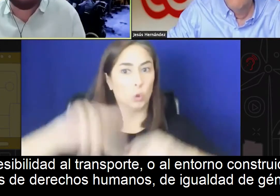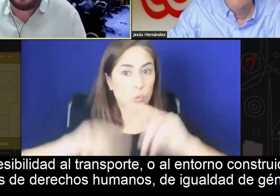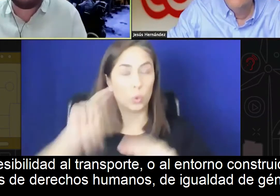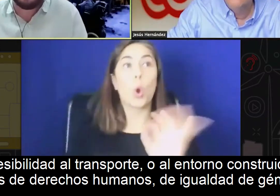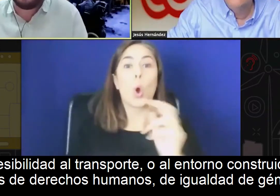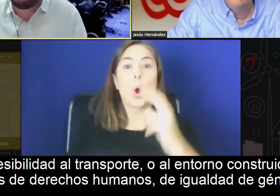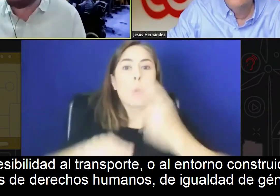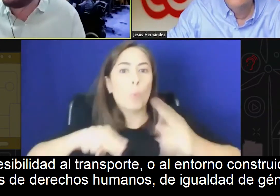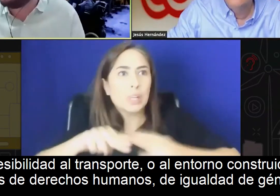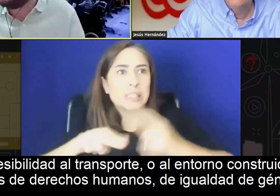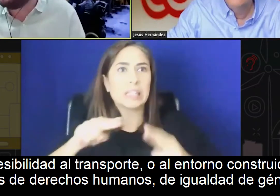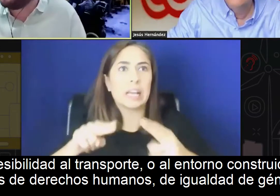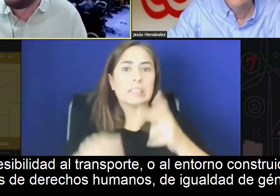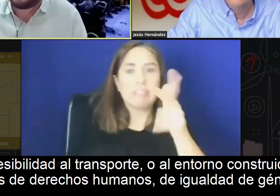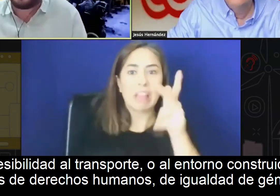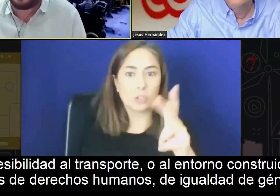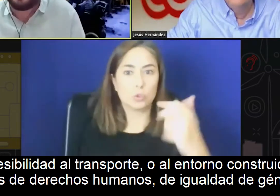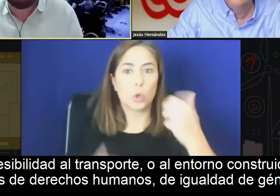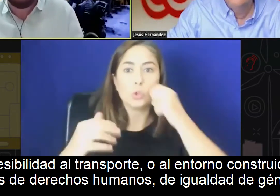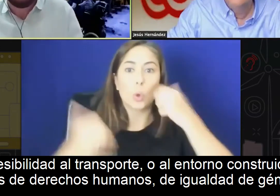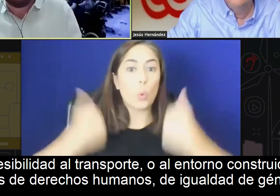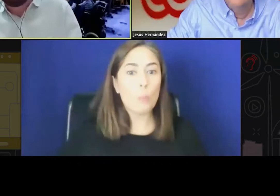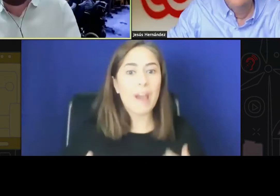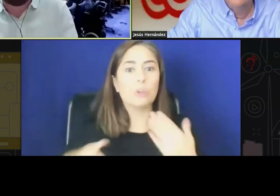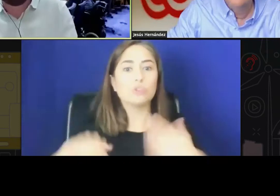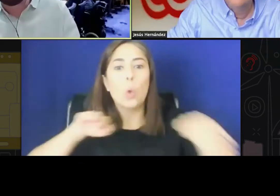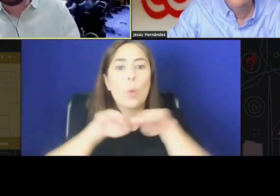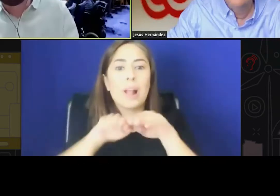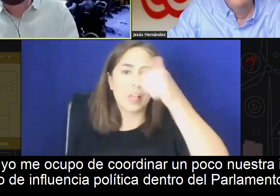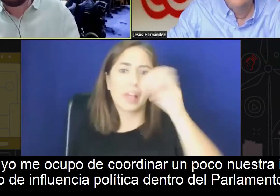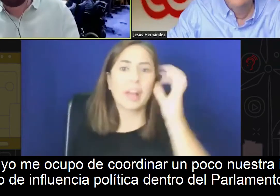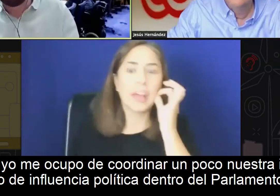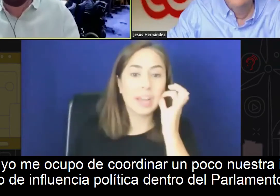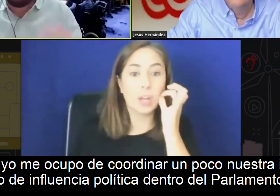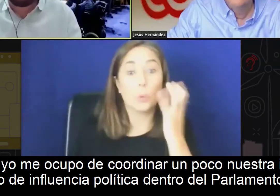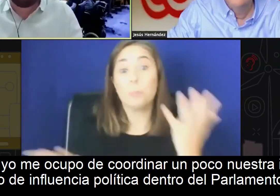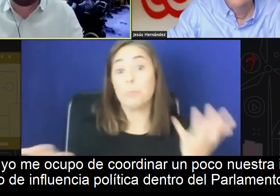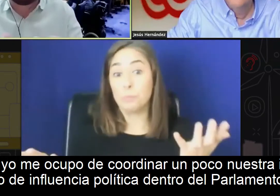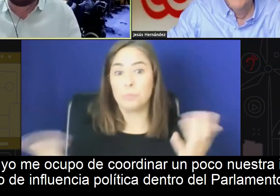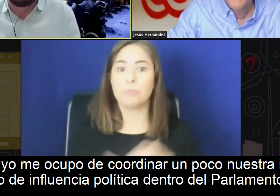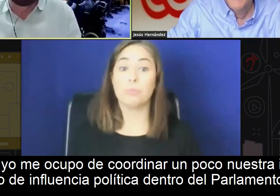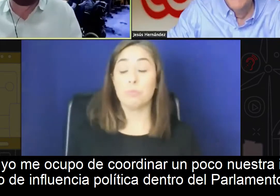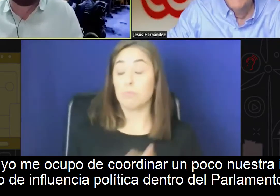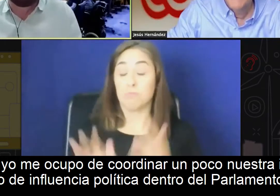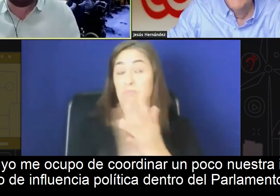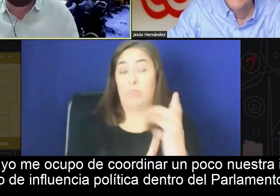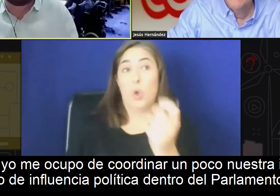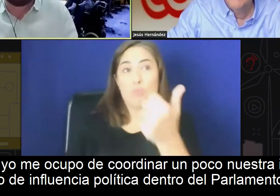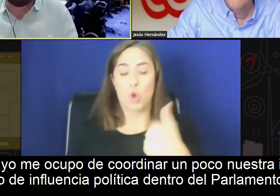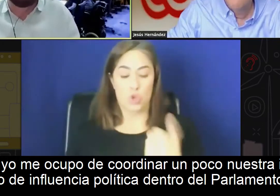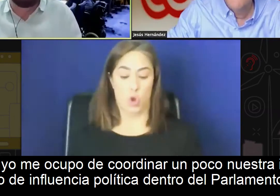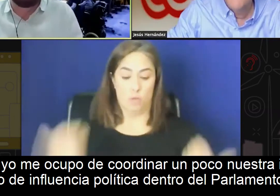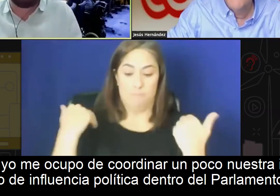derechos humanos, de igualdad de género. Digamos que yo me ocupo de coordinar un poco